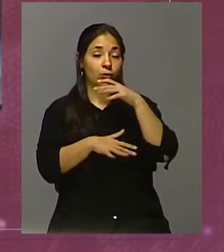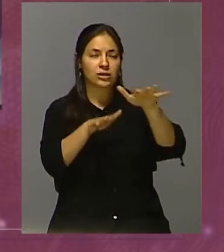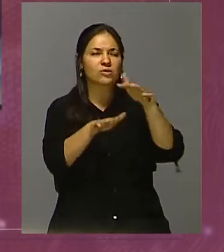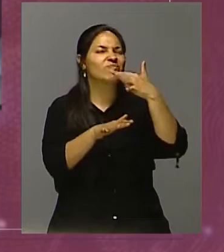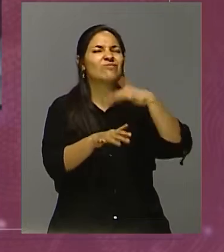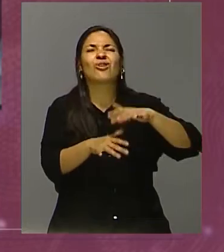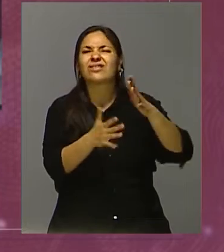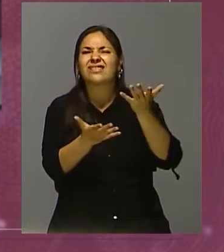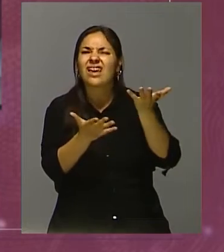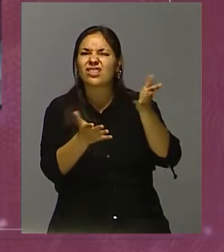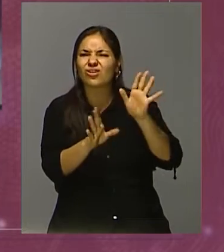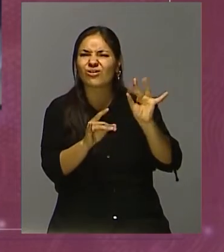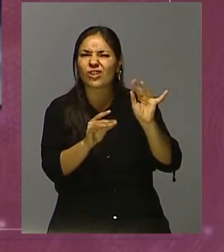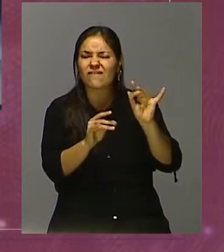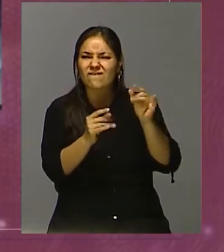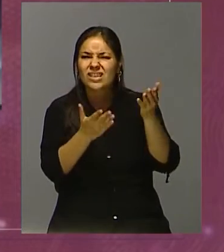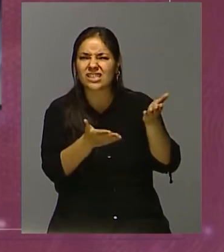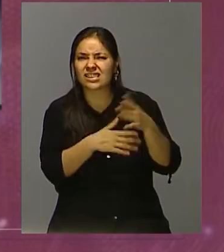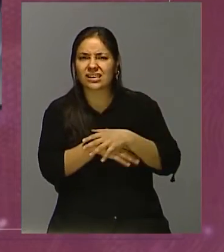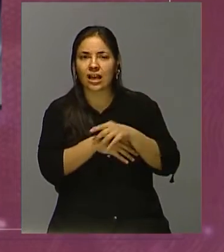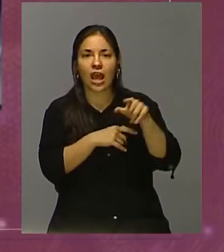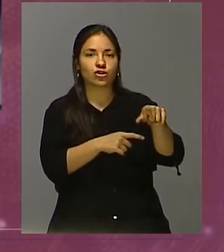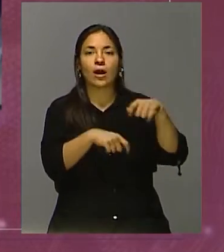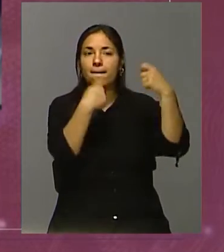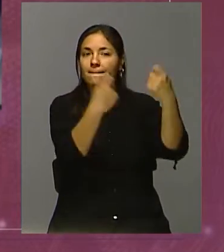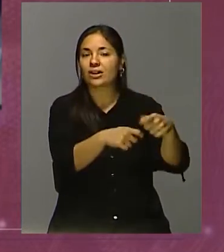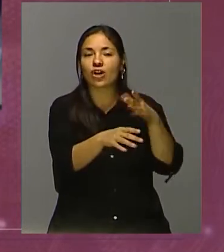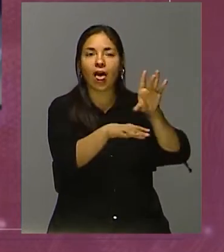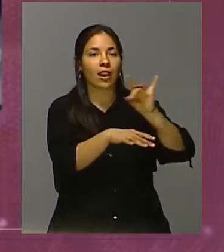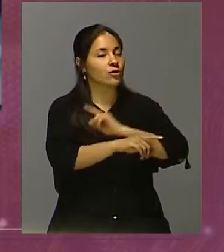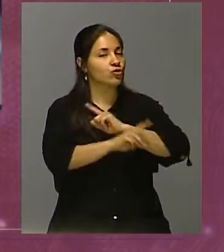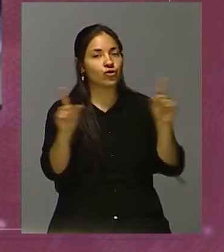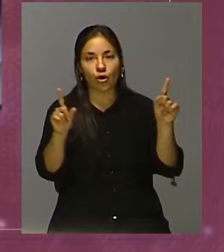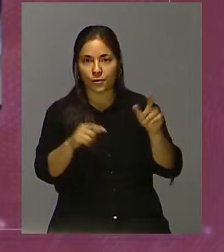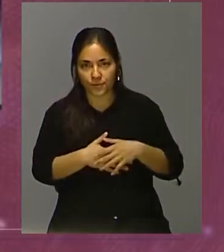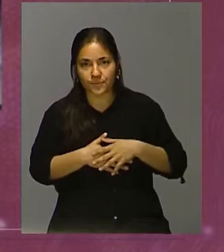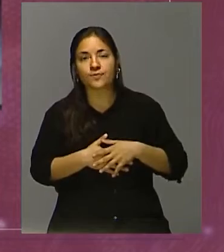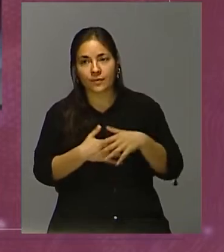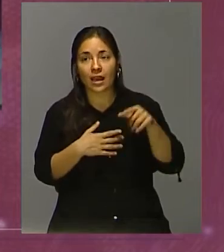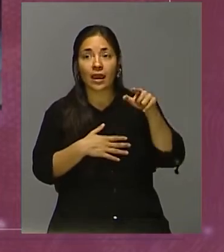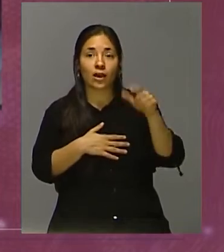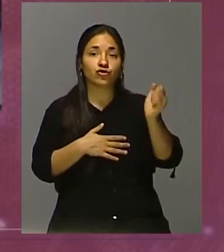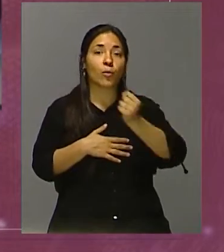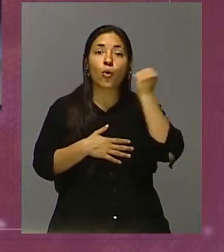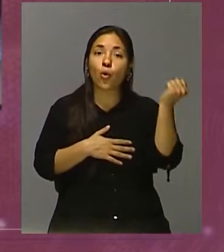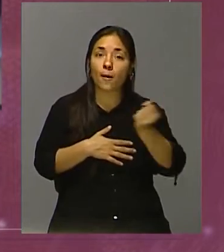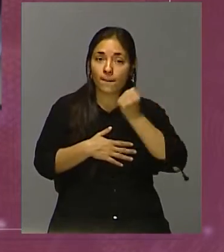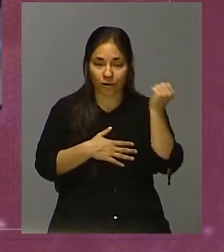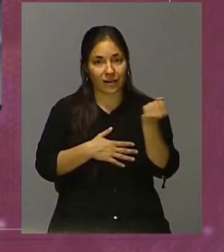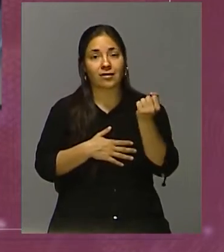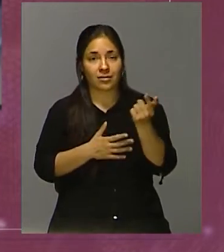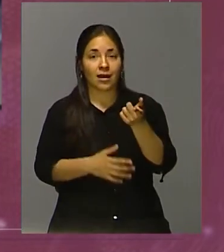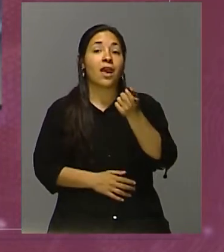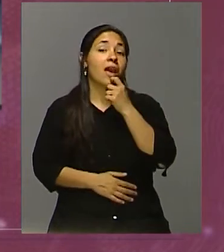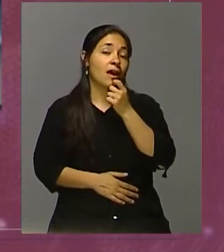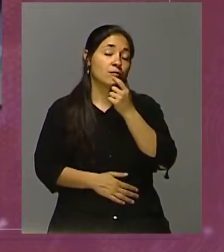entendés, ¿sí?, no son inversiones para vos. Eso es importantísimo. Eso me parece que es un punto clave. Y si te